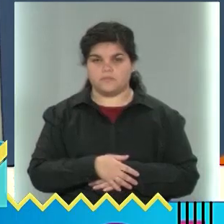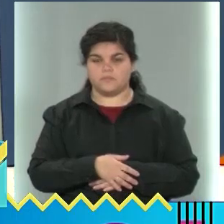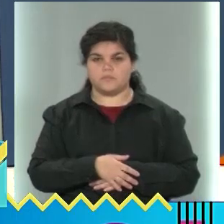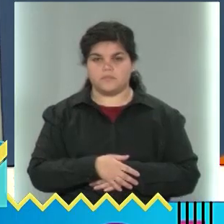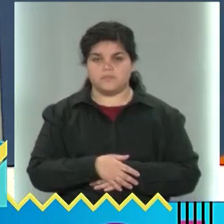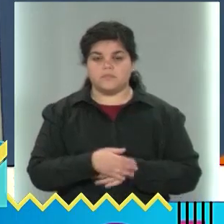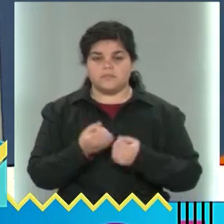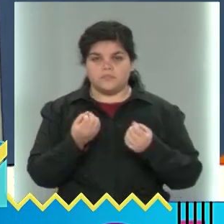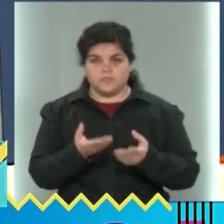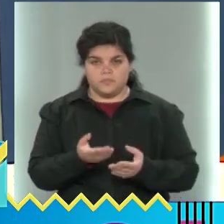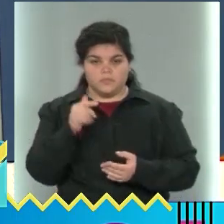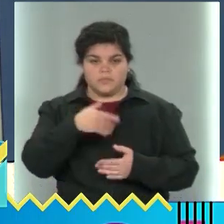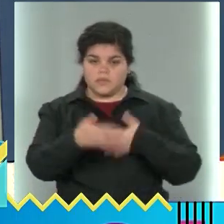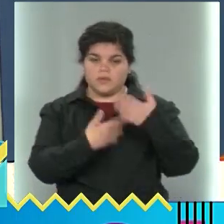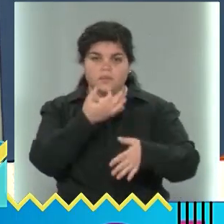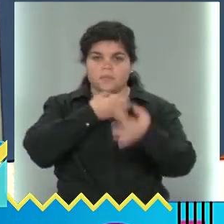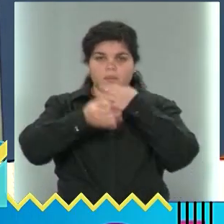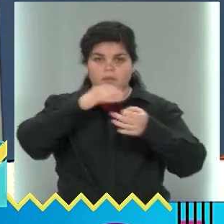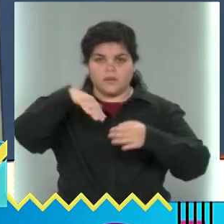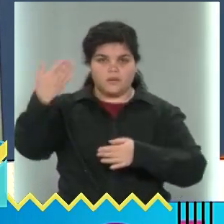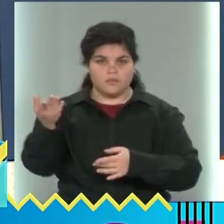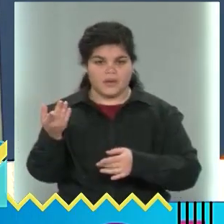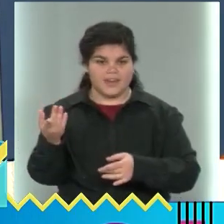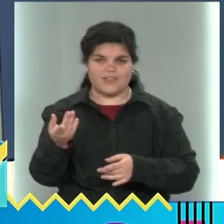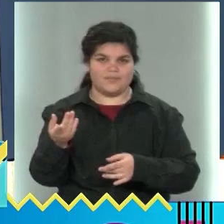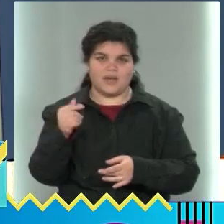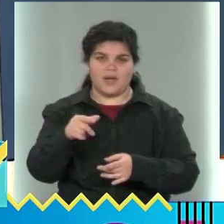para que no rindan las exportaciones y para colmo